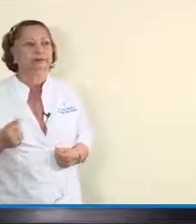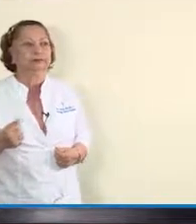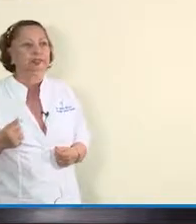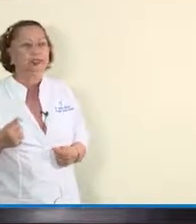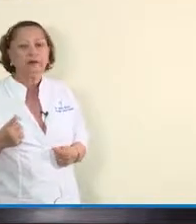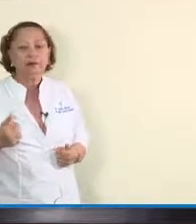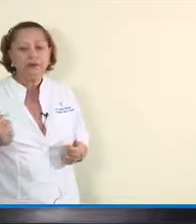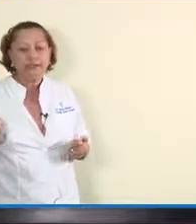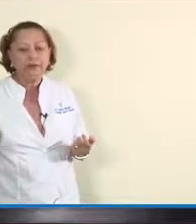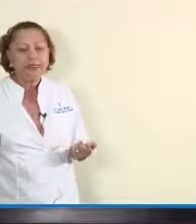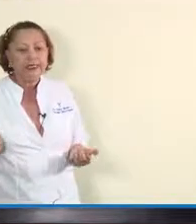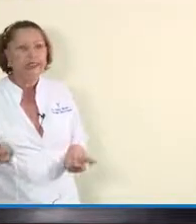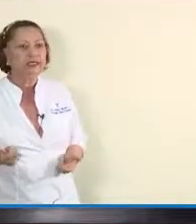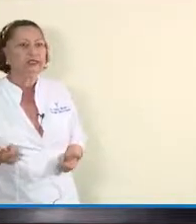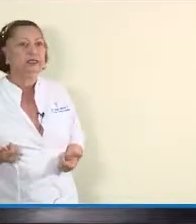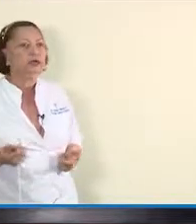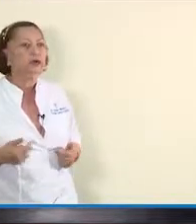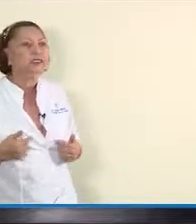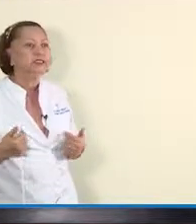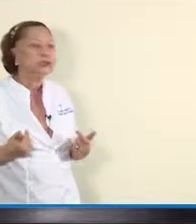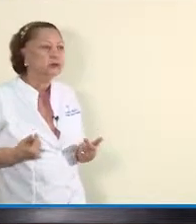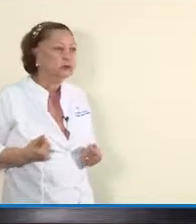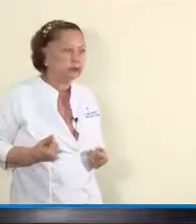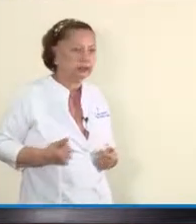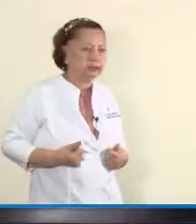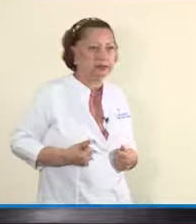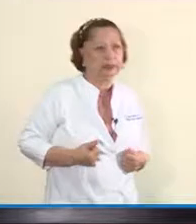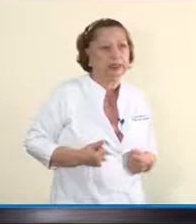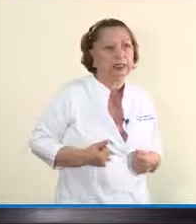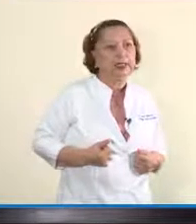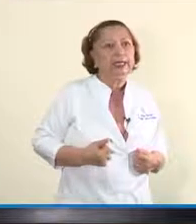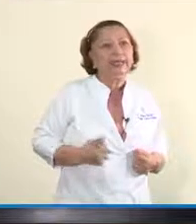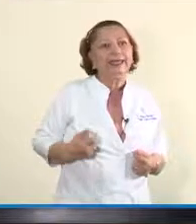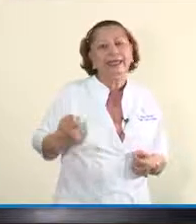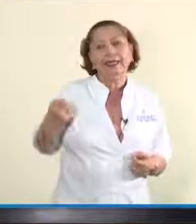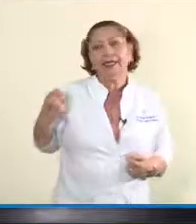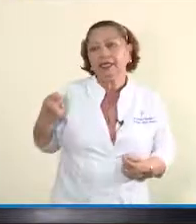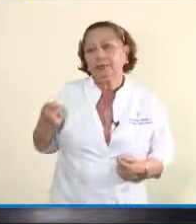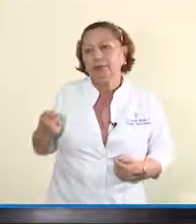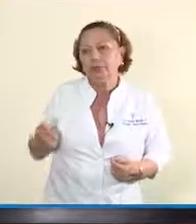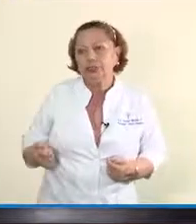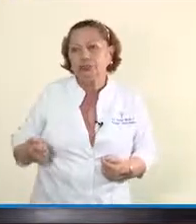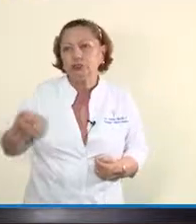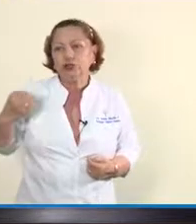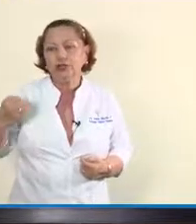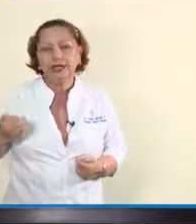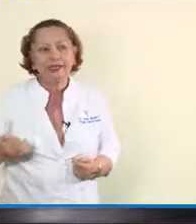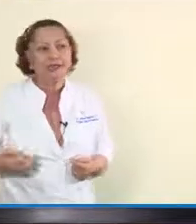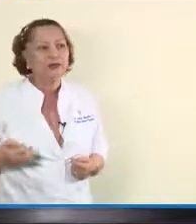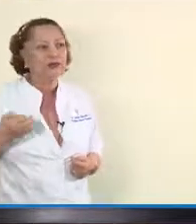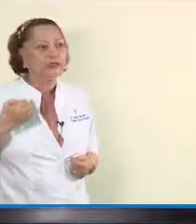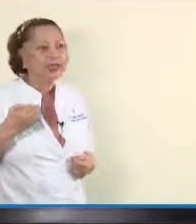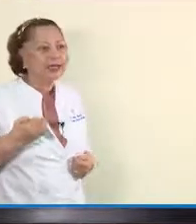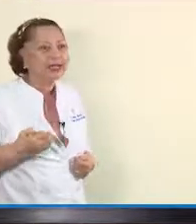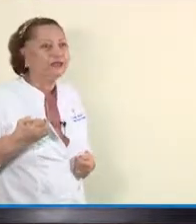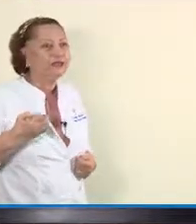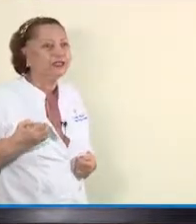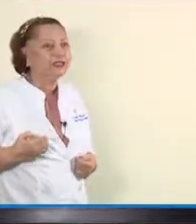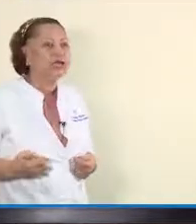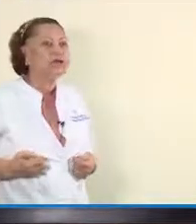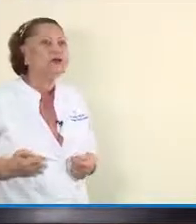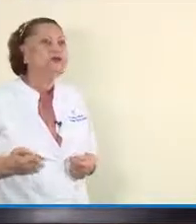la vulnerabilidad es lo que se conoce que es la exposición a